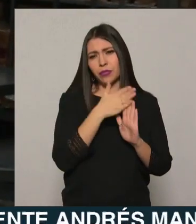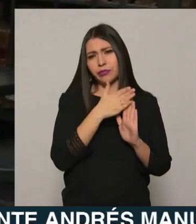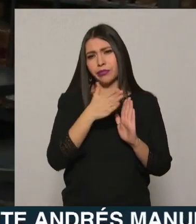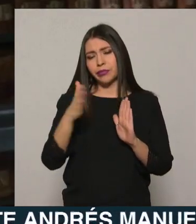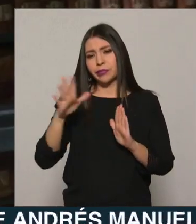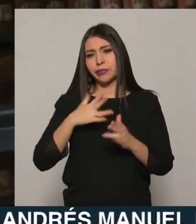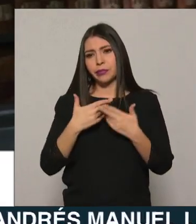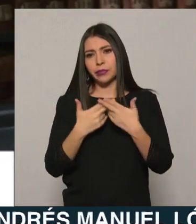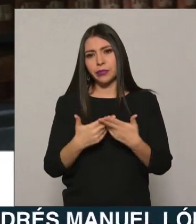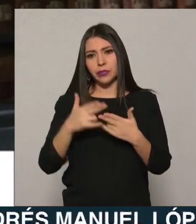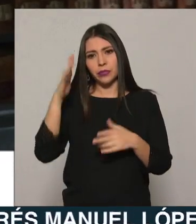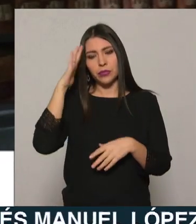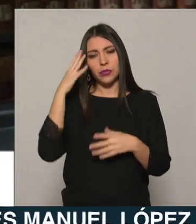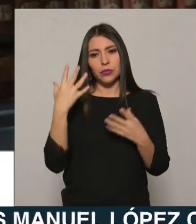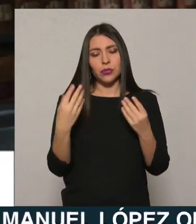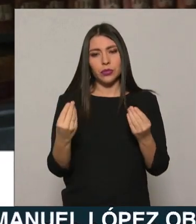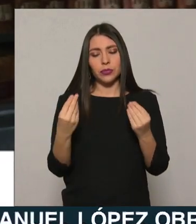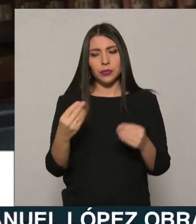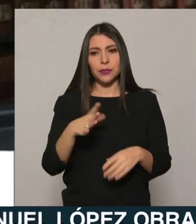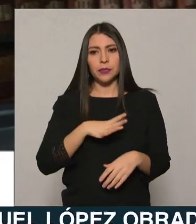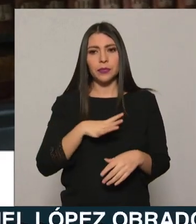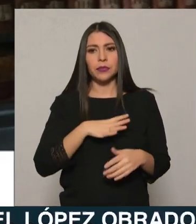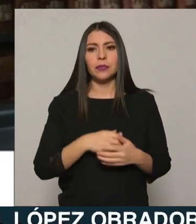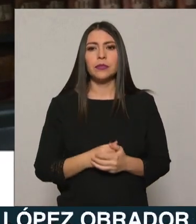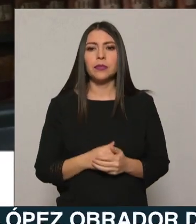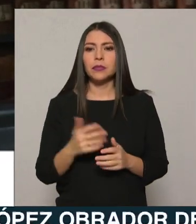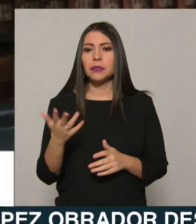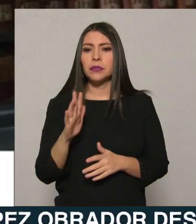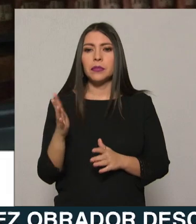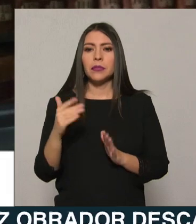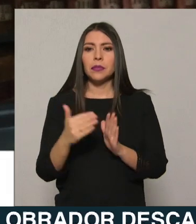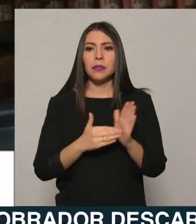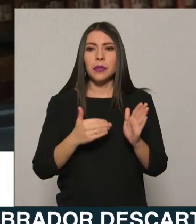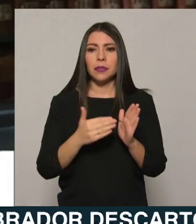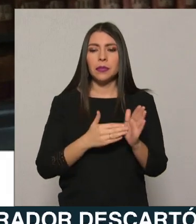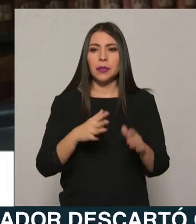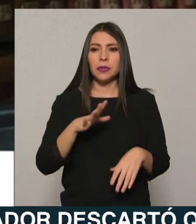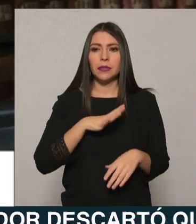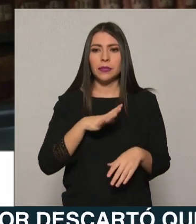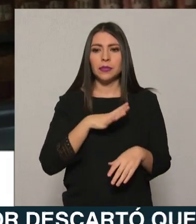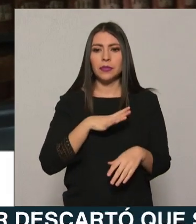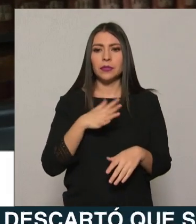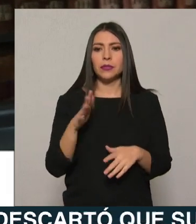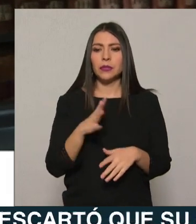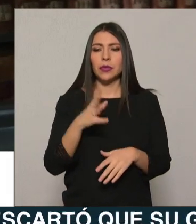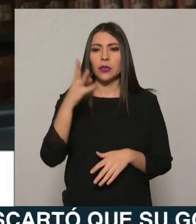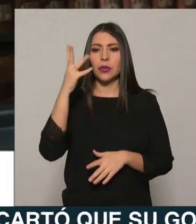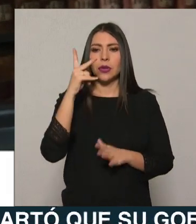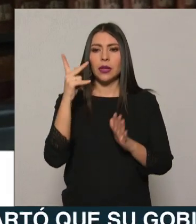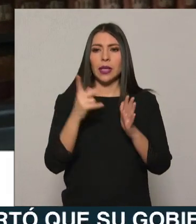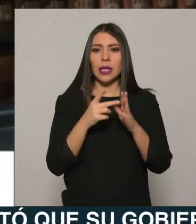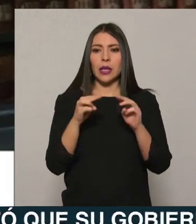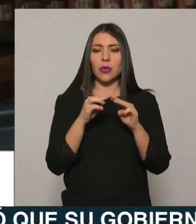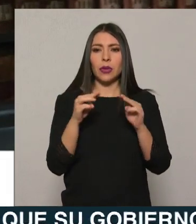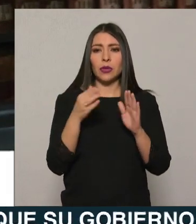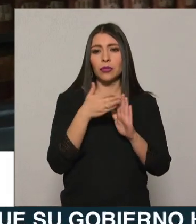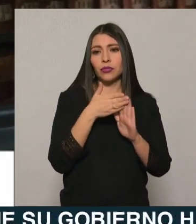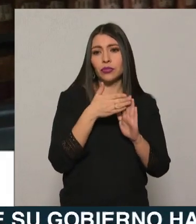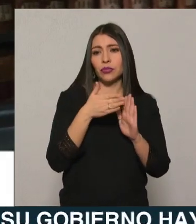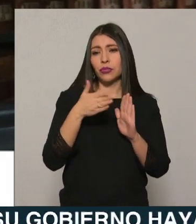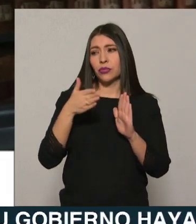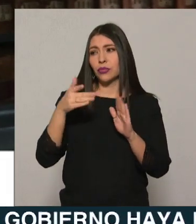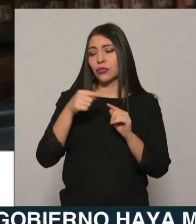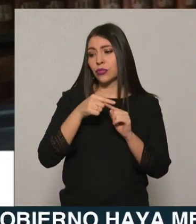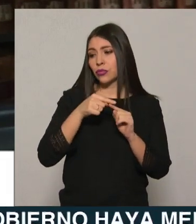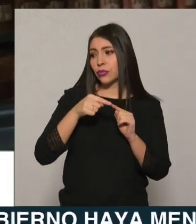extraordinarias. Aproximadamente la documentación la medimos en 4 kilómetros lineales de